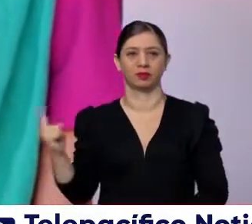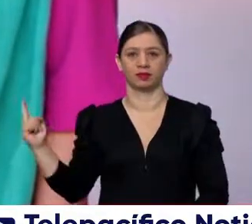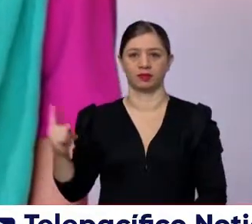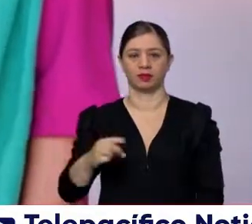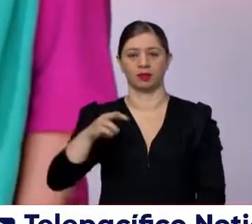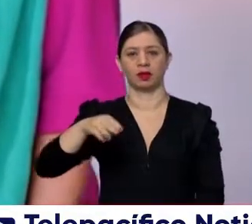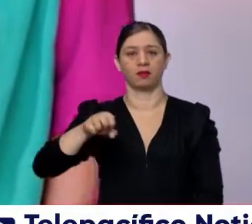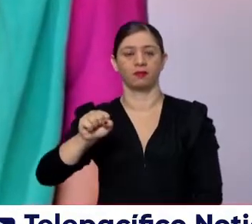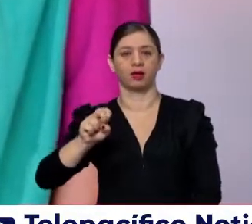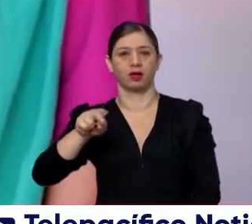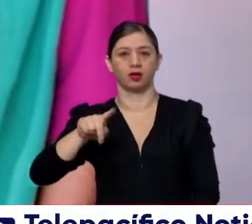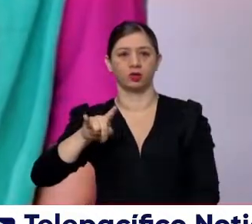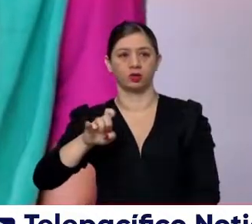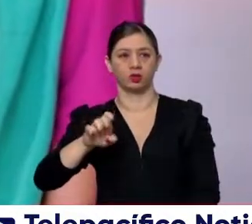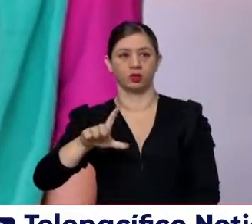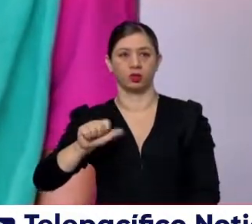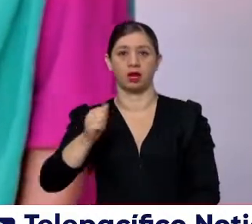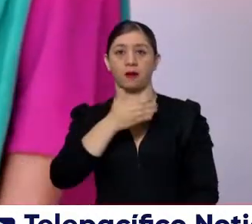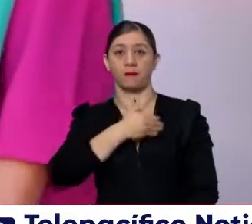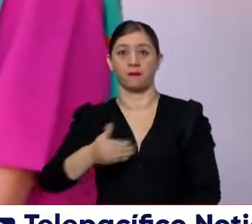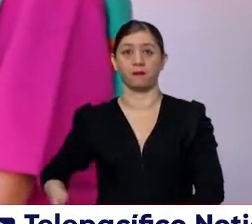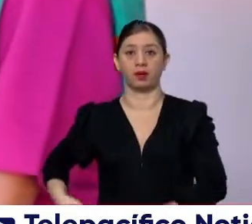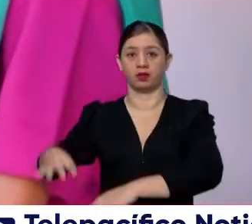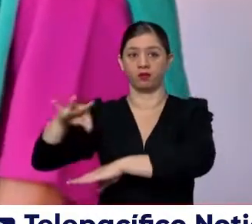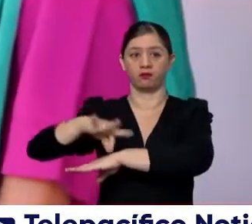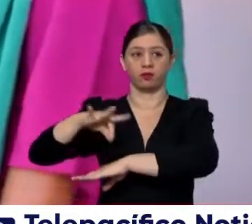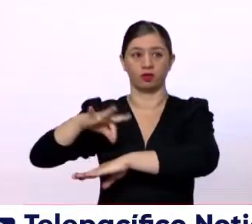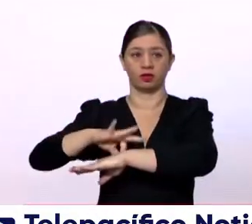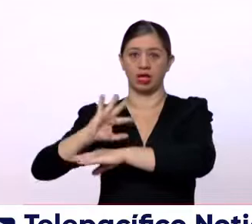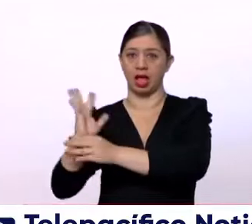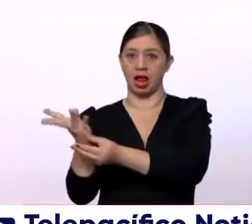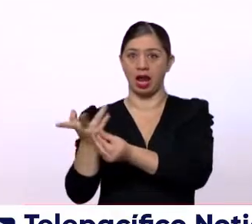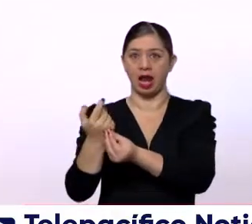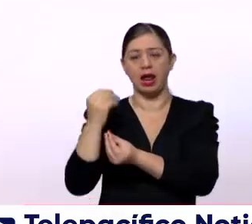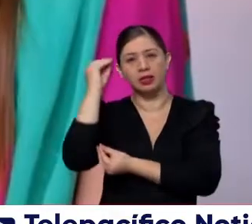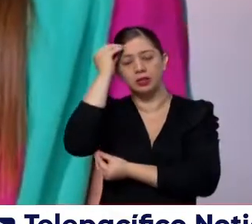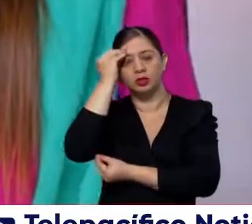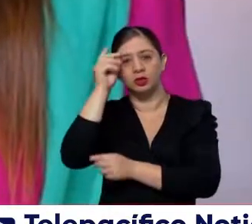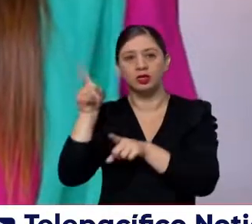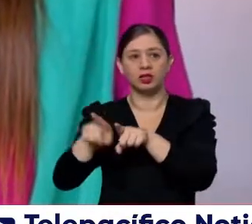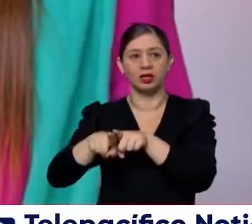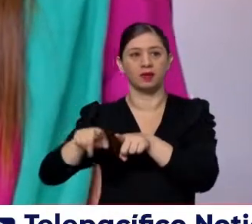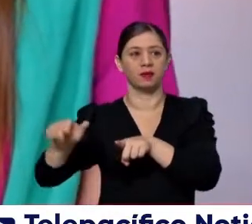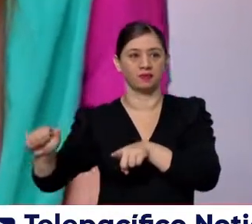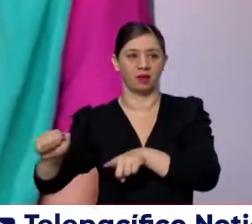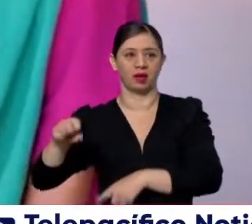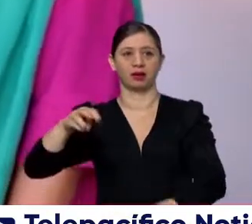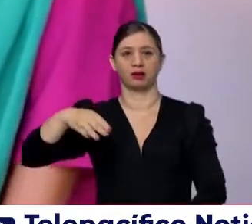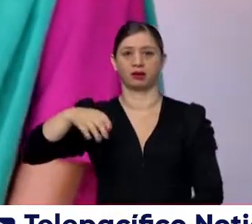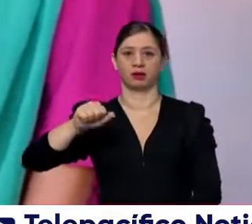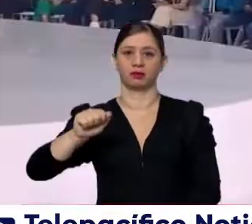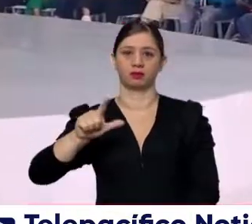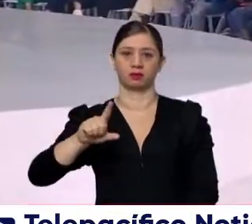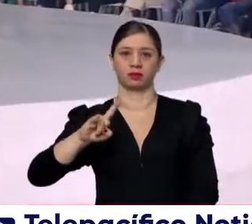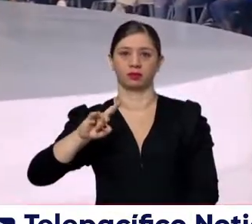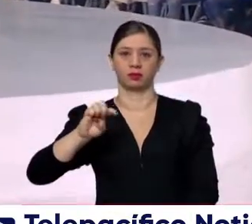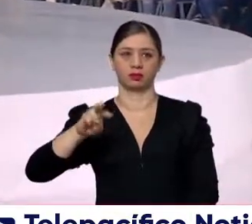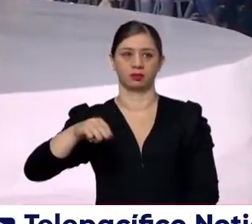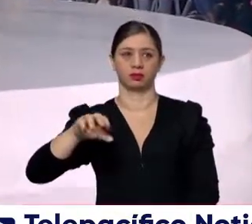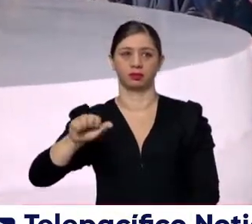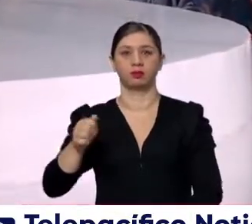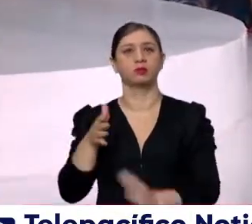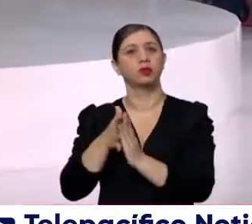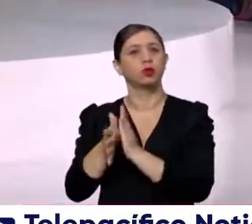Manuela Londoño, presidente de la Fundación El Arte de los Sueños. Ella es la hermana de nuestro adorado Maluma y nos va a contar acerca de